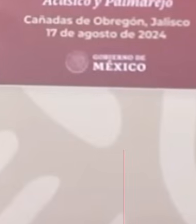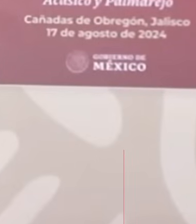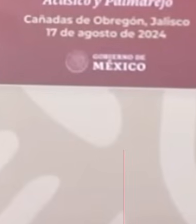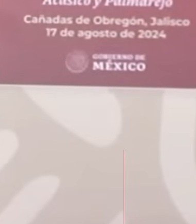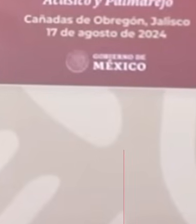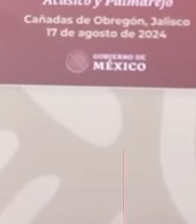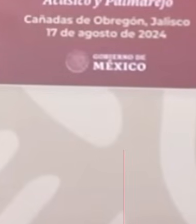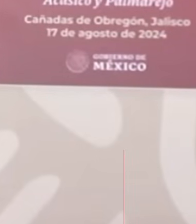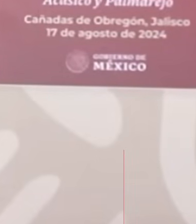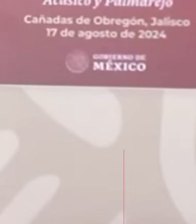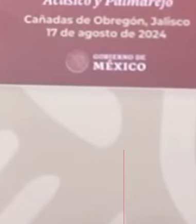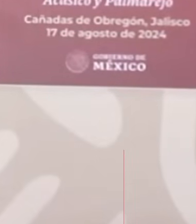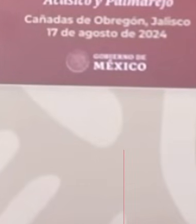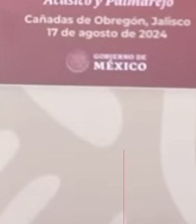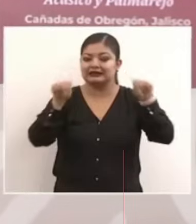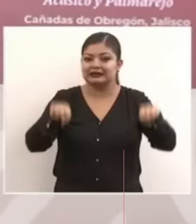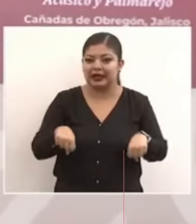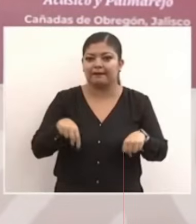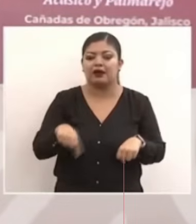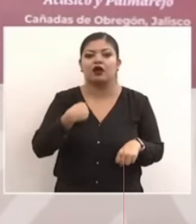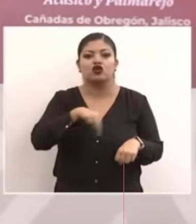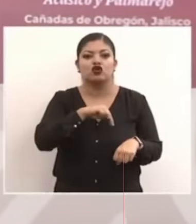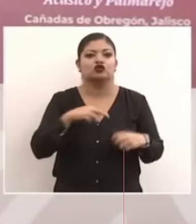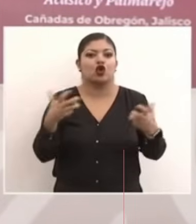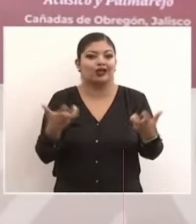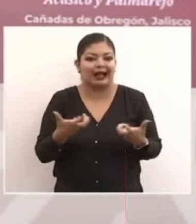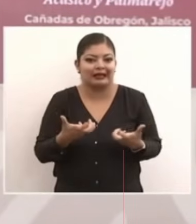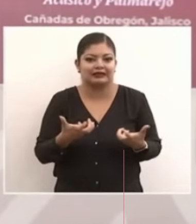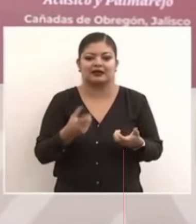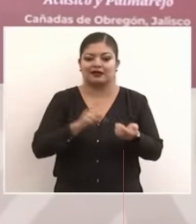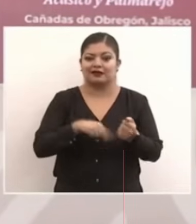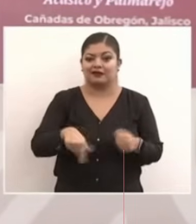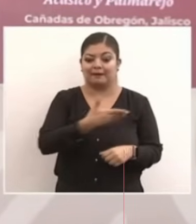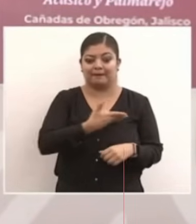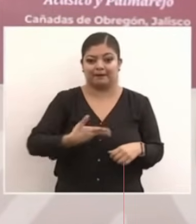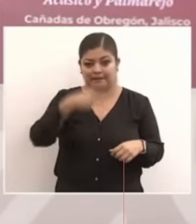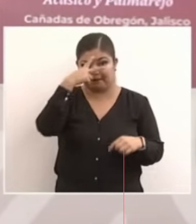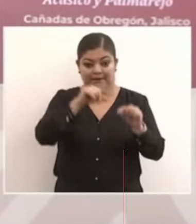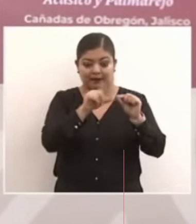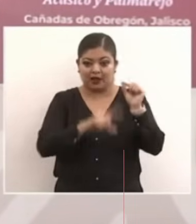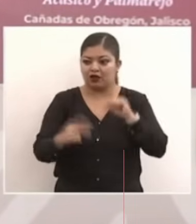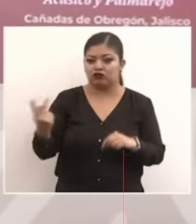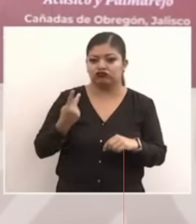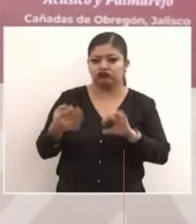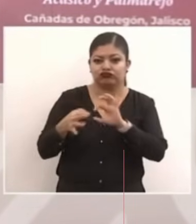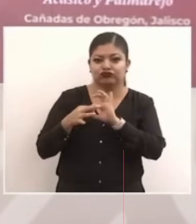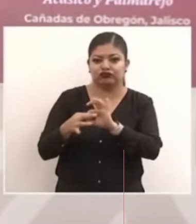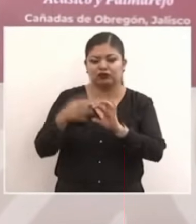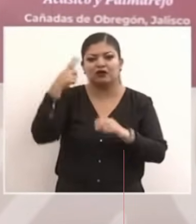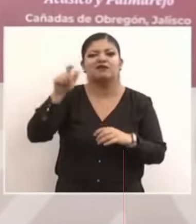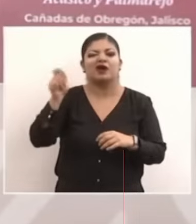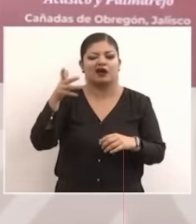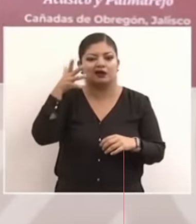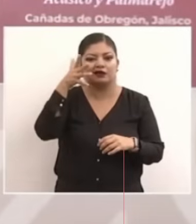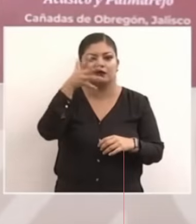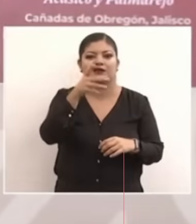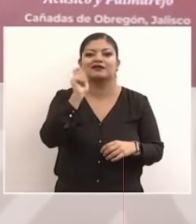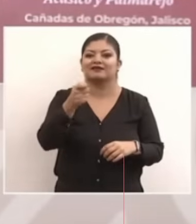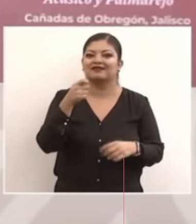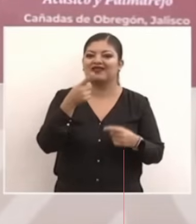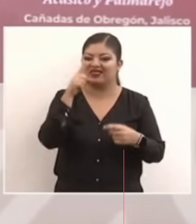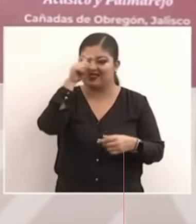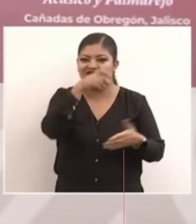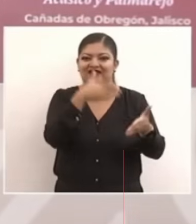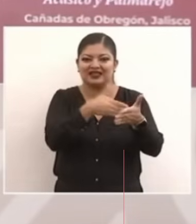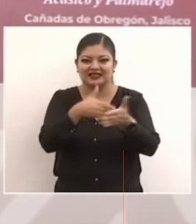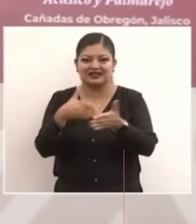esfuerzo sistemático que hemos hecho el presidente de la República y un servidor por encontrar el camino para resolver los grandes desafíos